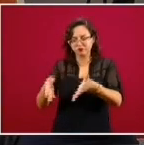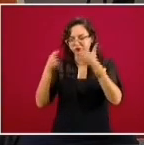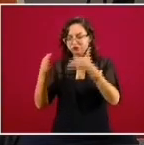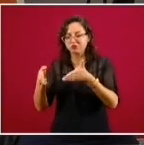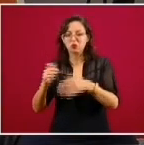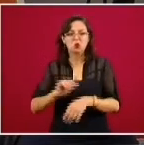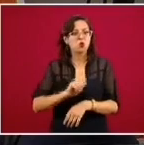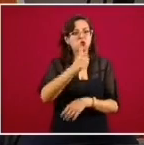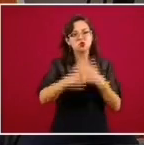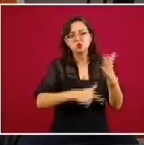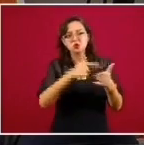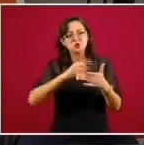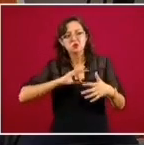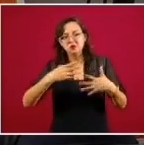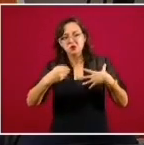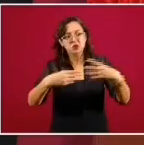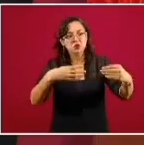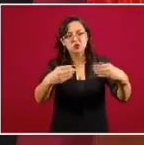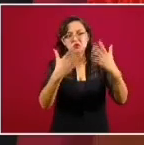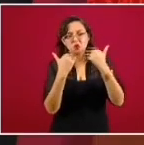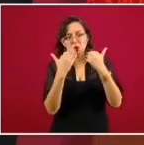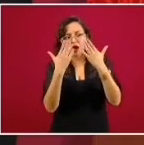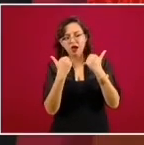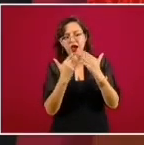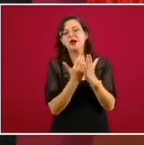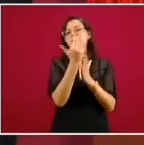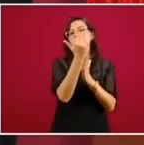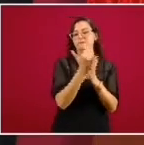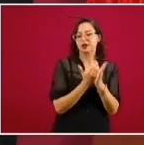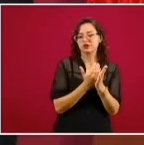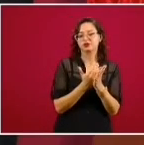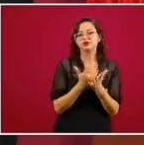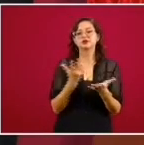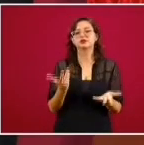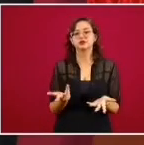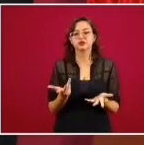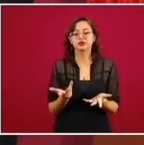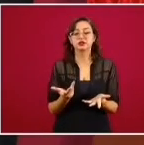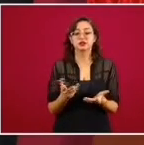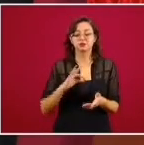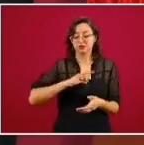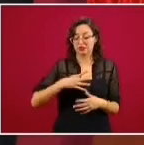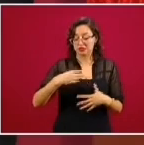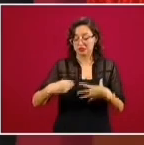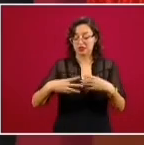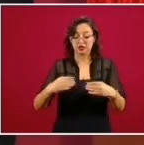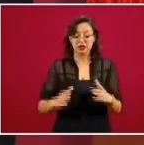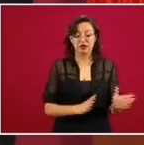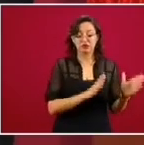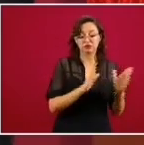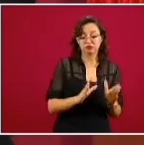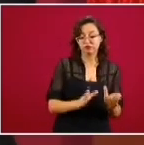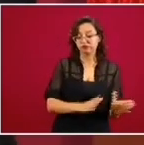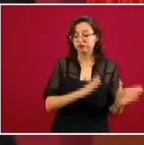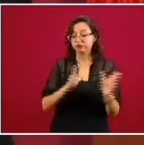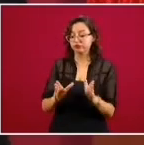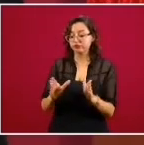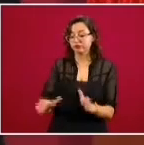hay necesidad de que sean tan intensas. Es decir, si lo vemos en las fases de la epidemia, no